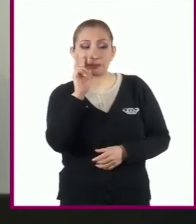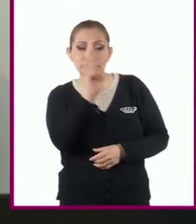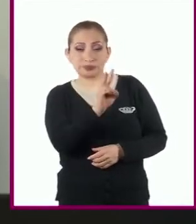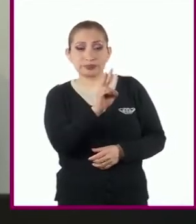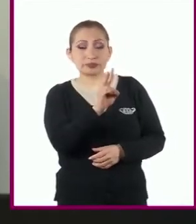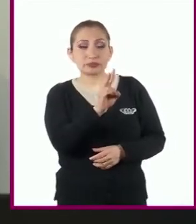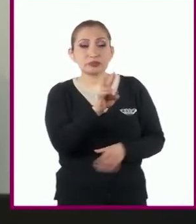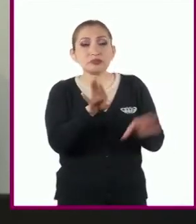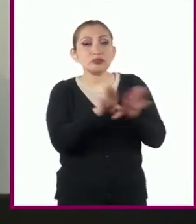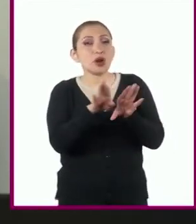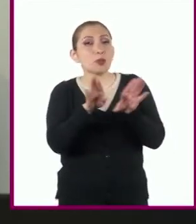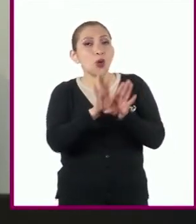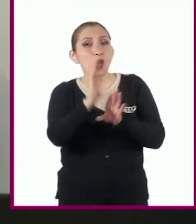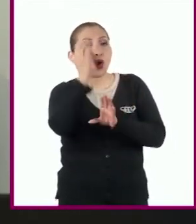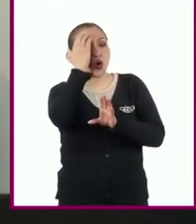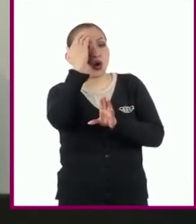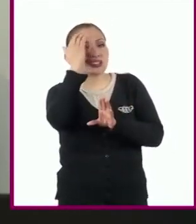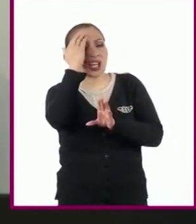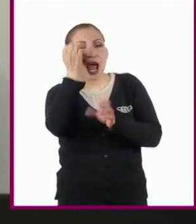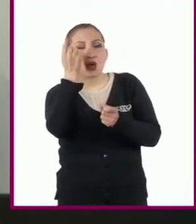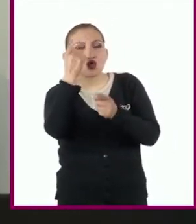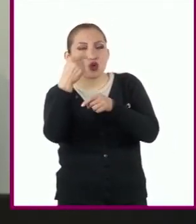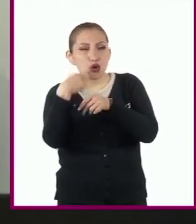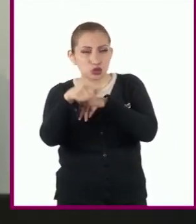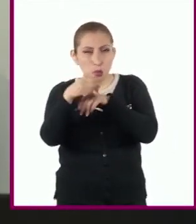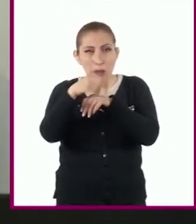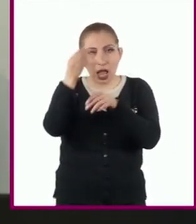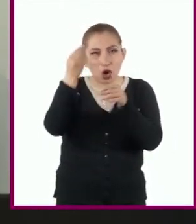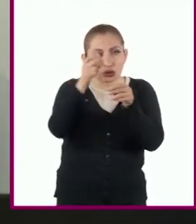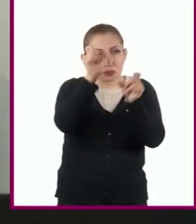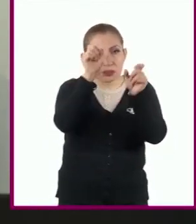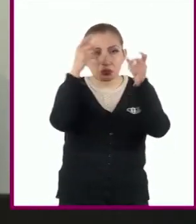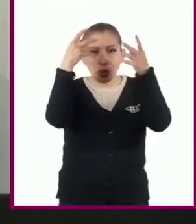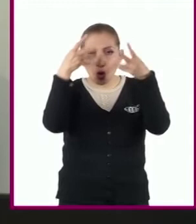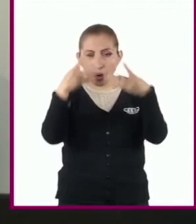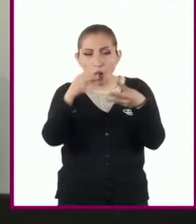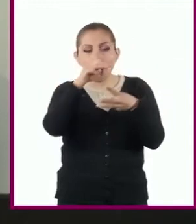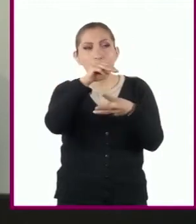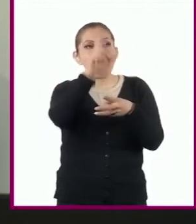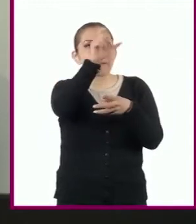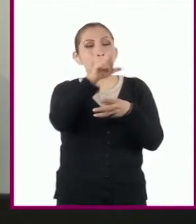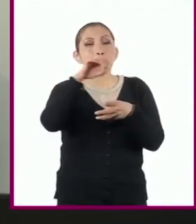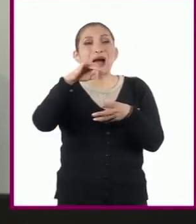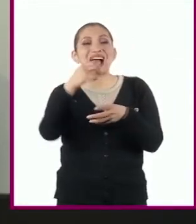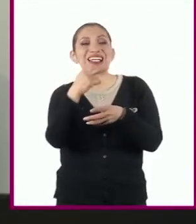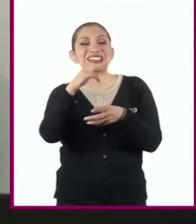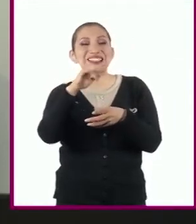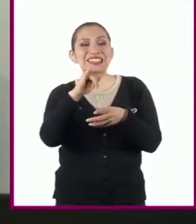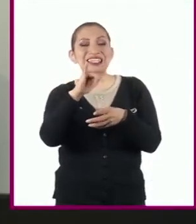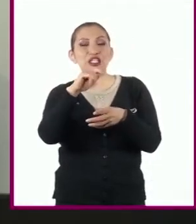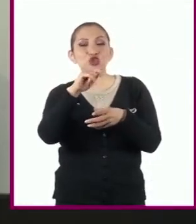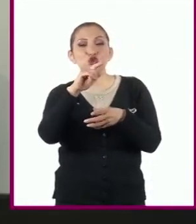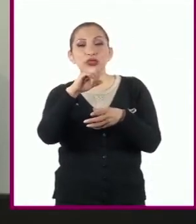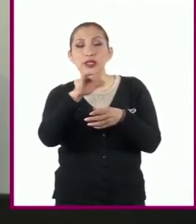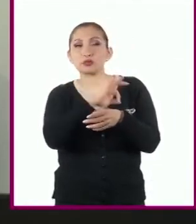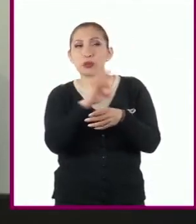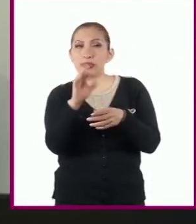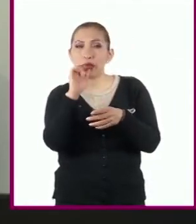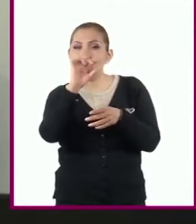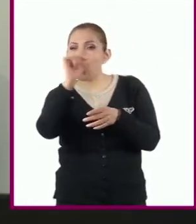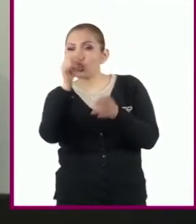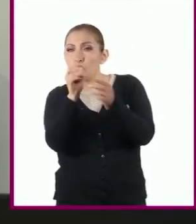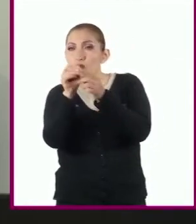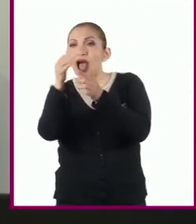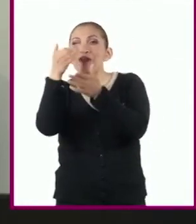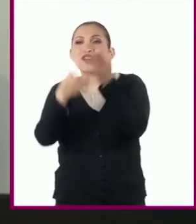observemos cómo al conocer ciertos datos correspondientes a las magnitudes se pueden determinar otros